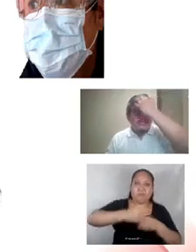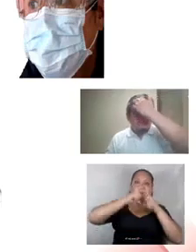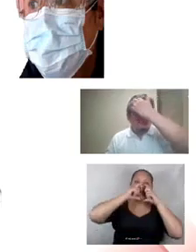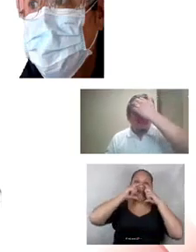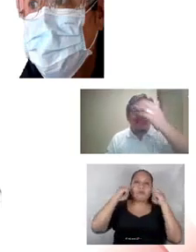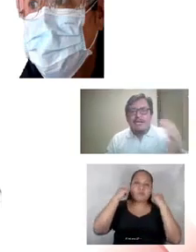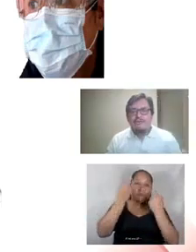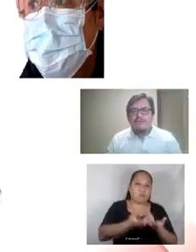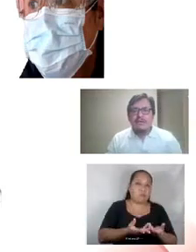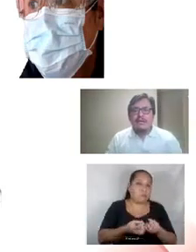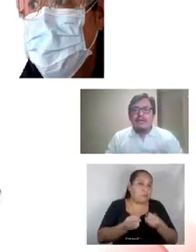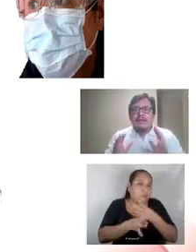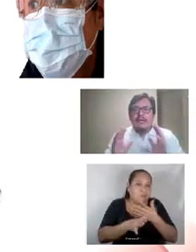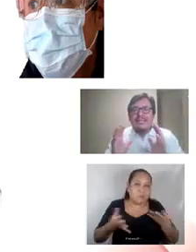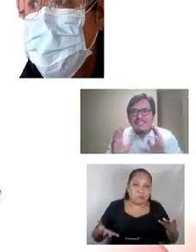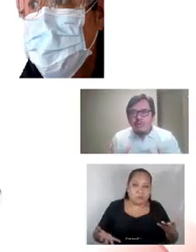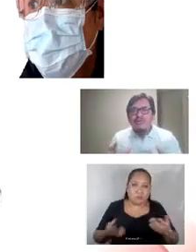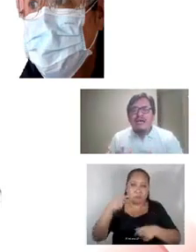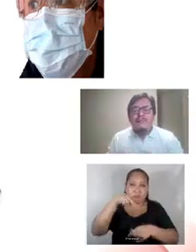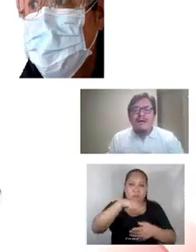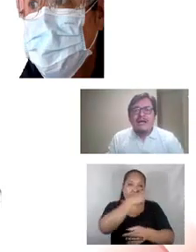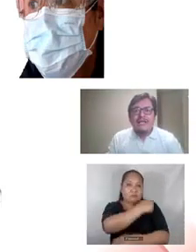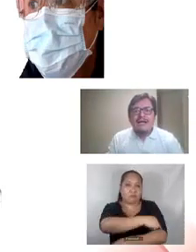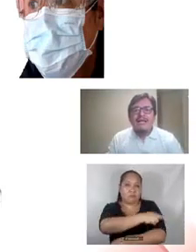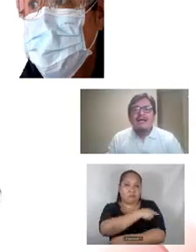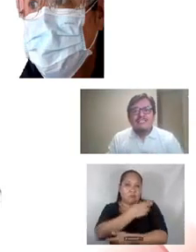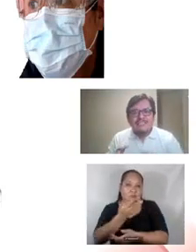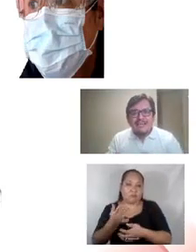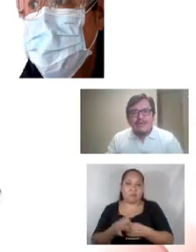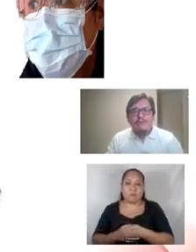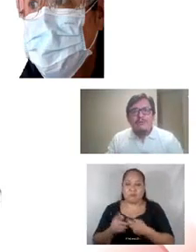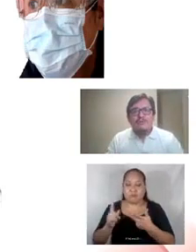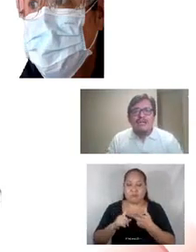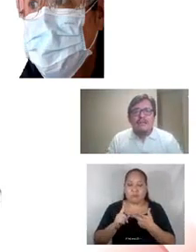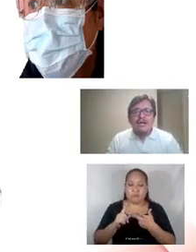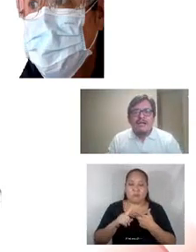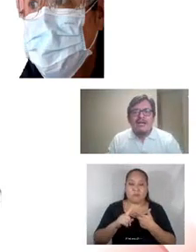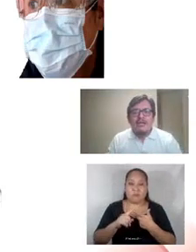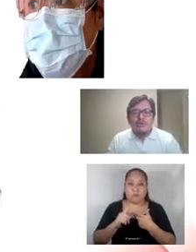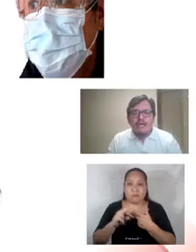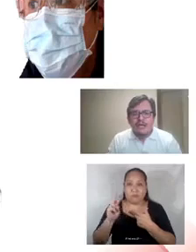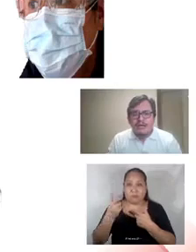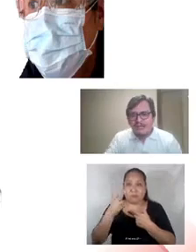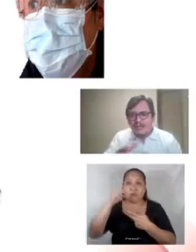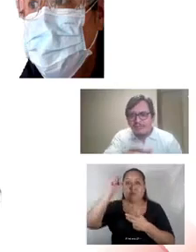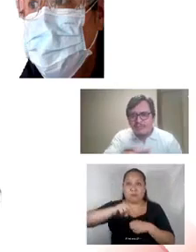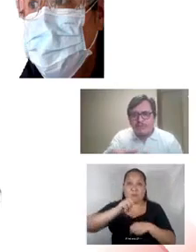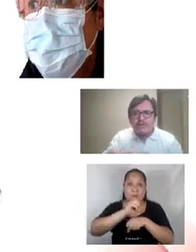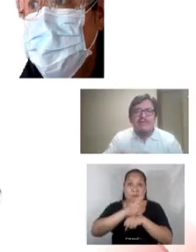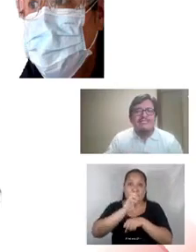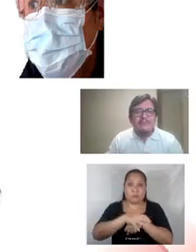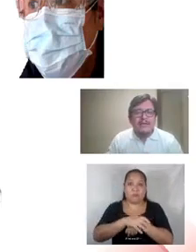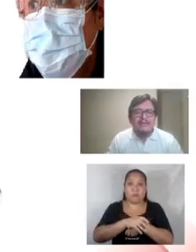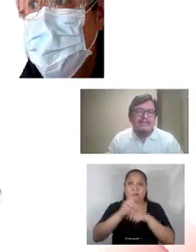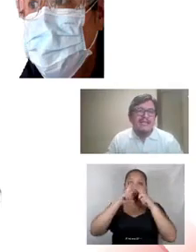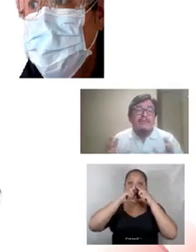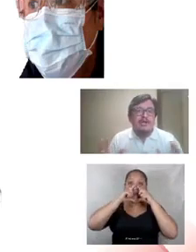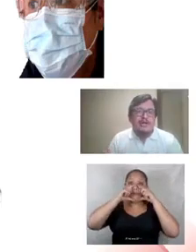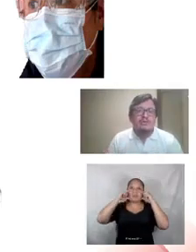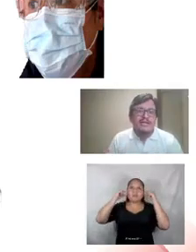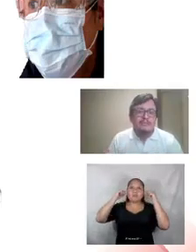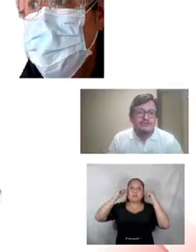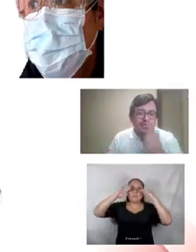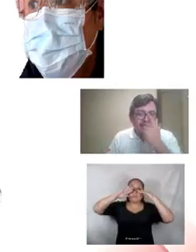desabastecidos a los centros hospitalarios. La segunda mascarilla, que es la que sí se recomienda usar, es la mascarilla quirúrgica, que es la que estamos viendo